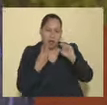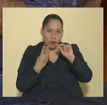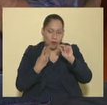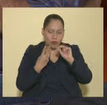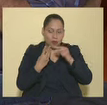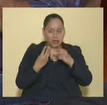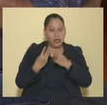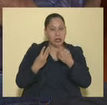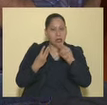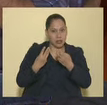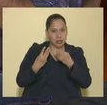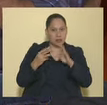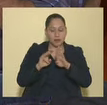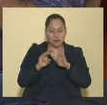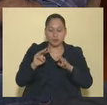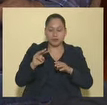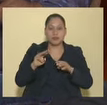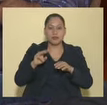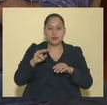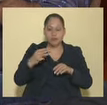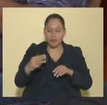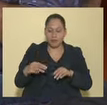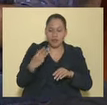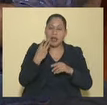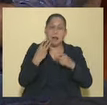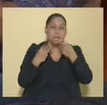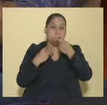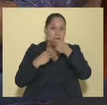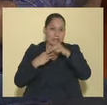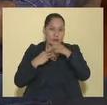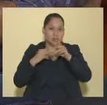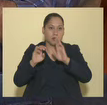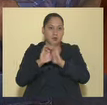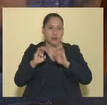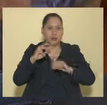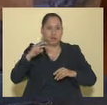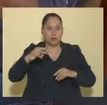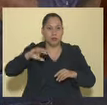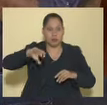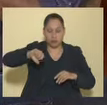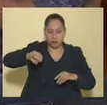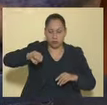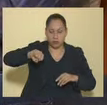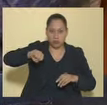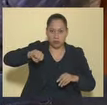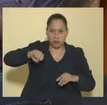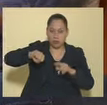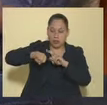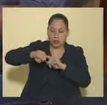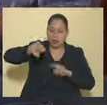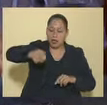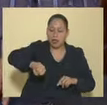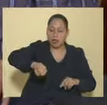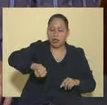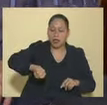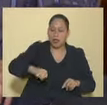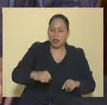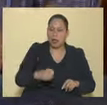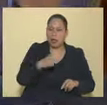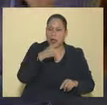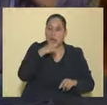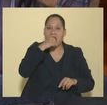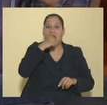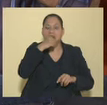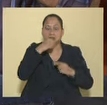una herramienta de trabajo para comer muy peligrosa. Si la agarras así, tiene fuerza tu brazo, tu puño, y te